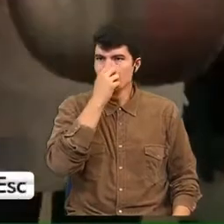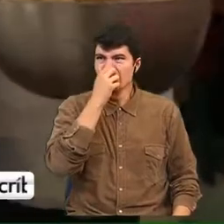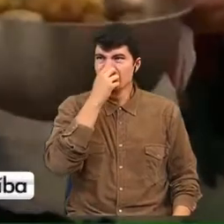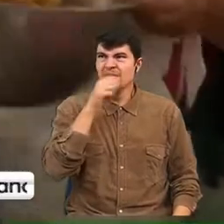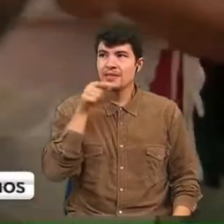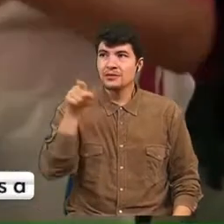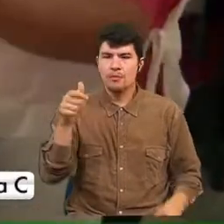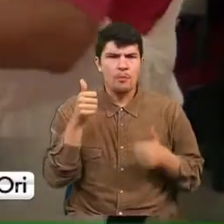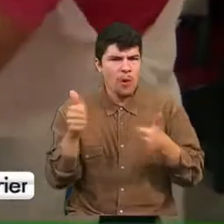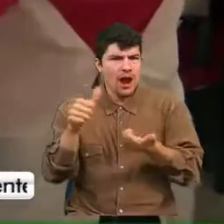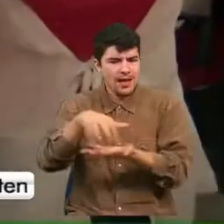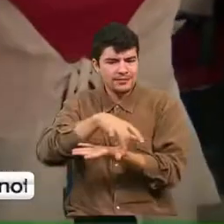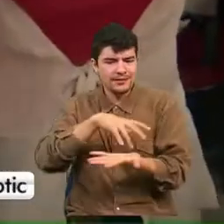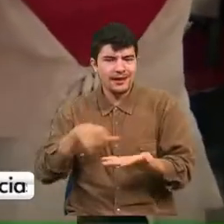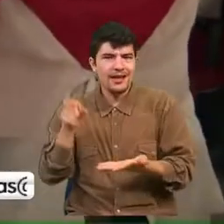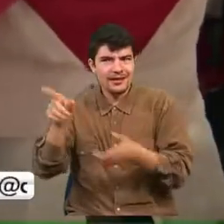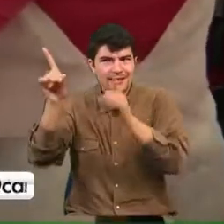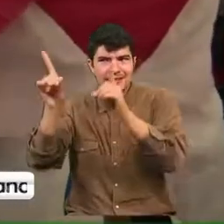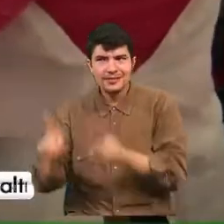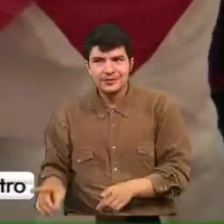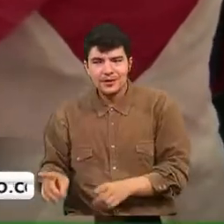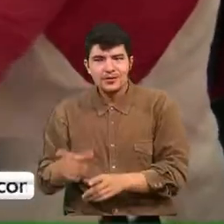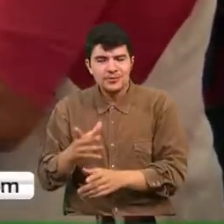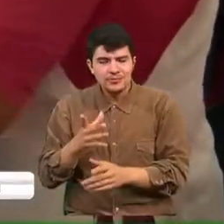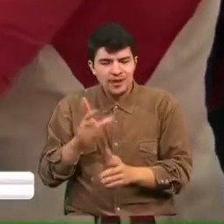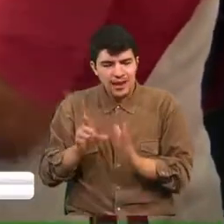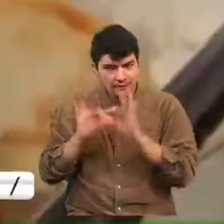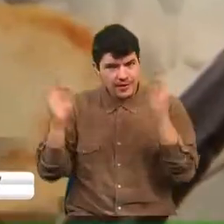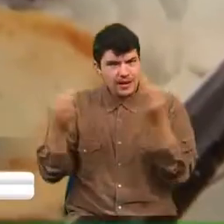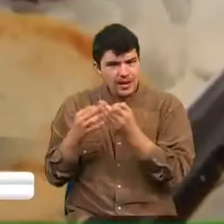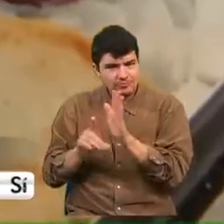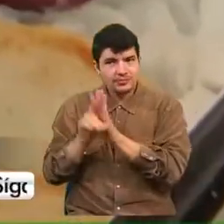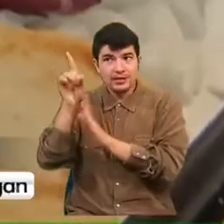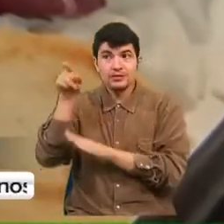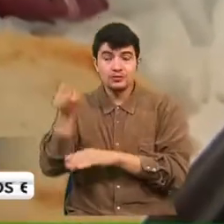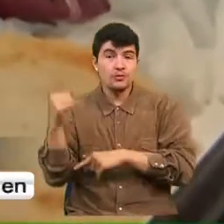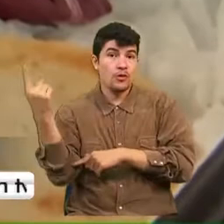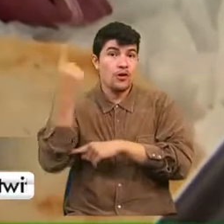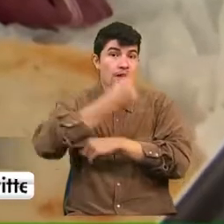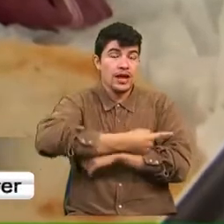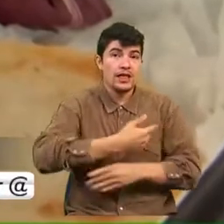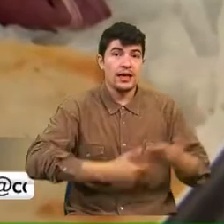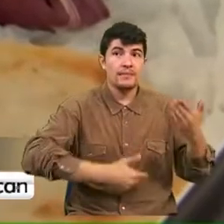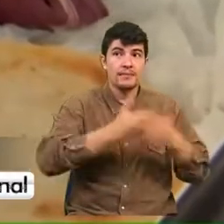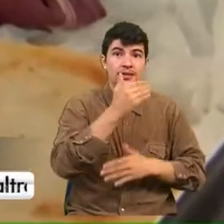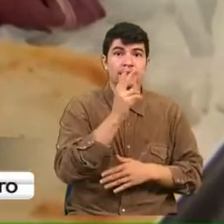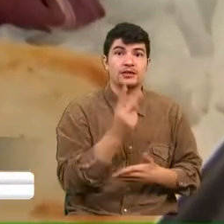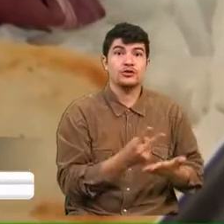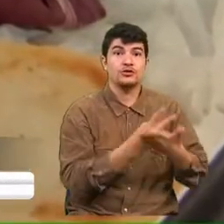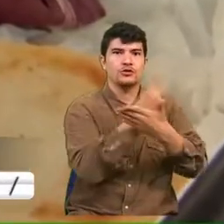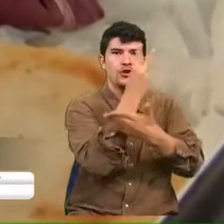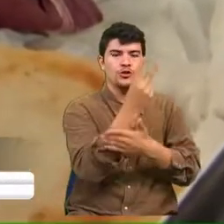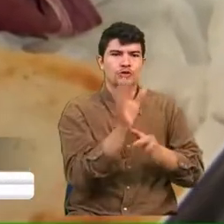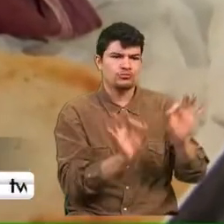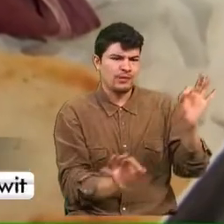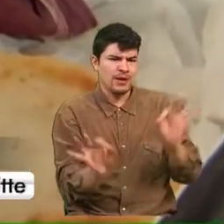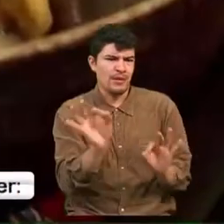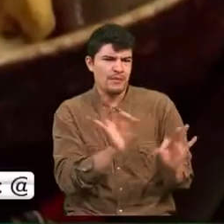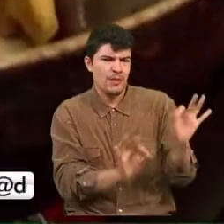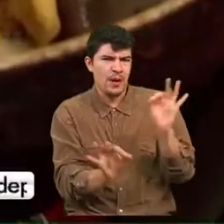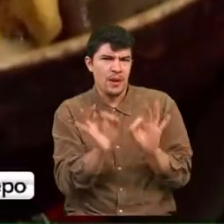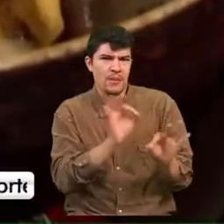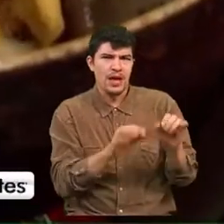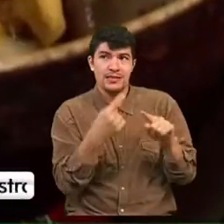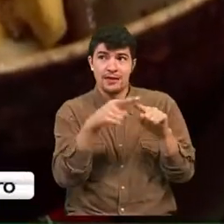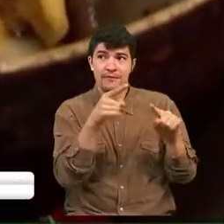Como buena santandereana, decidió sacar a su familia adelante. Su jornada inicia a las 2 de la mañana preparando todo tipo